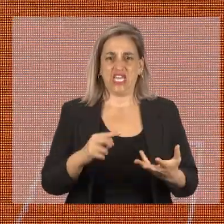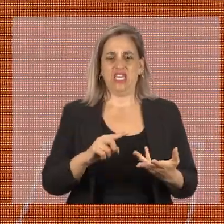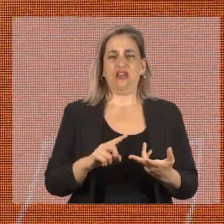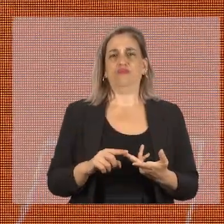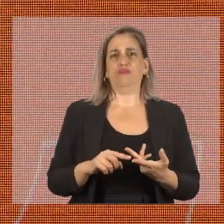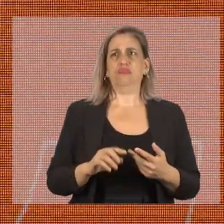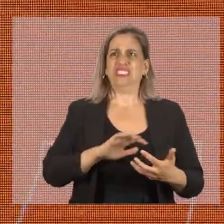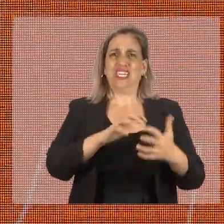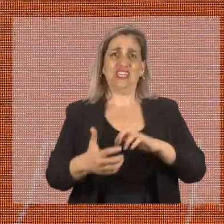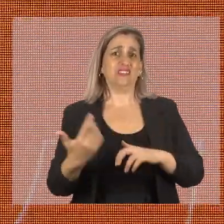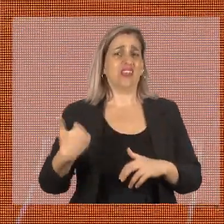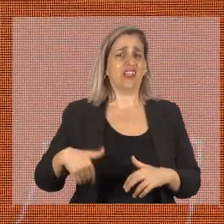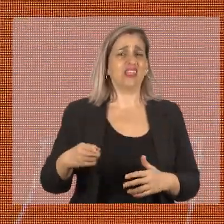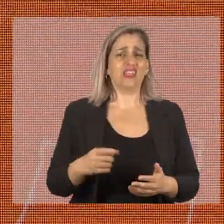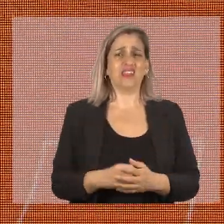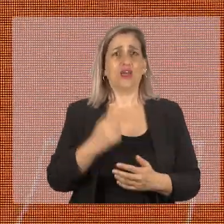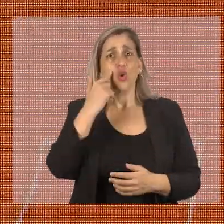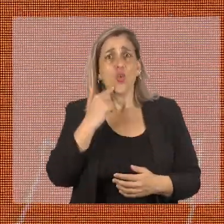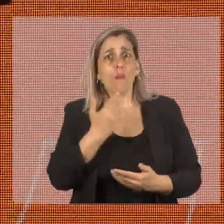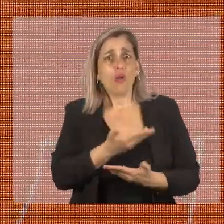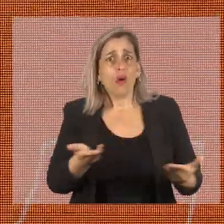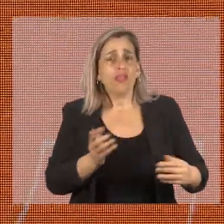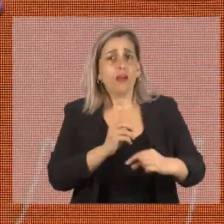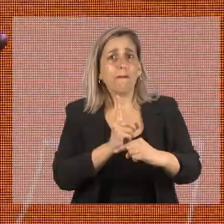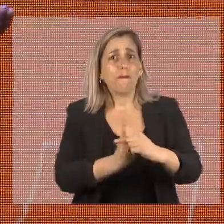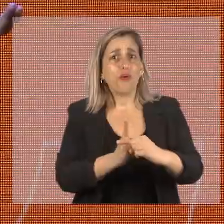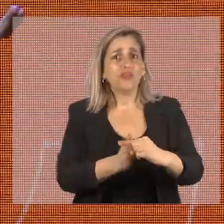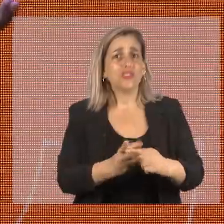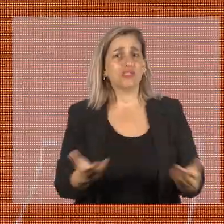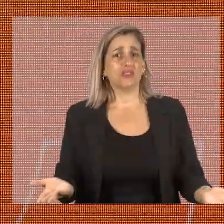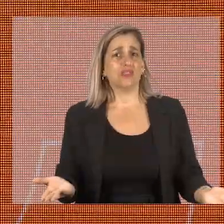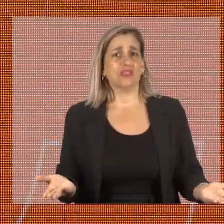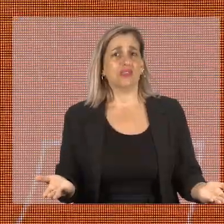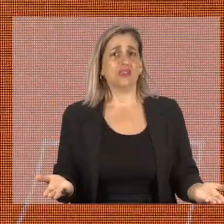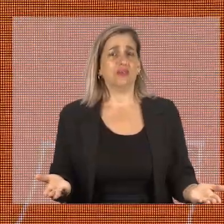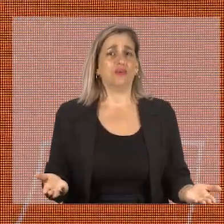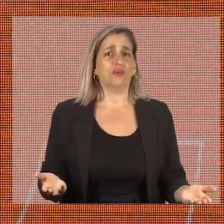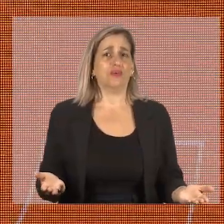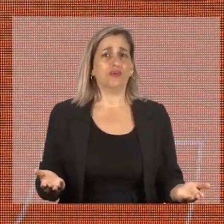sequía, crisis argentina, números positivos,